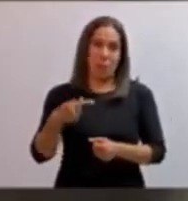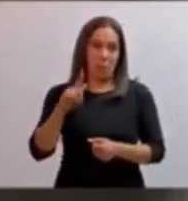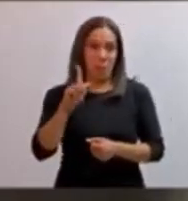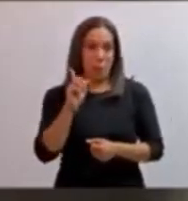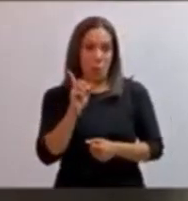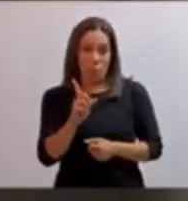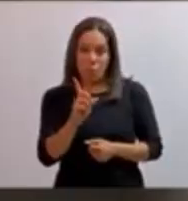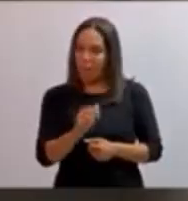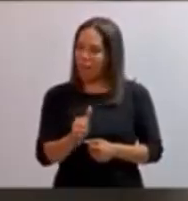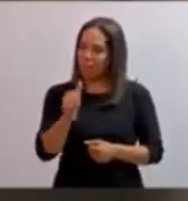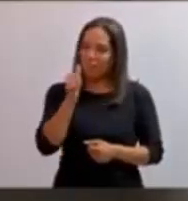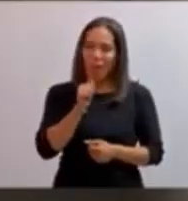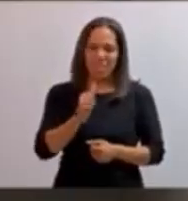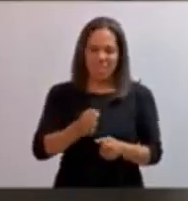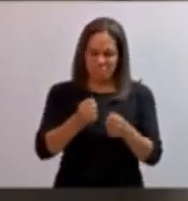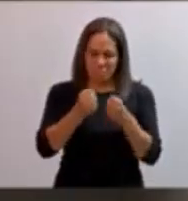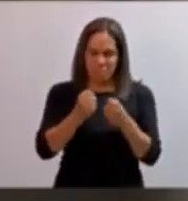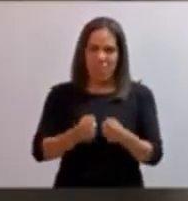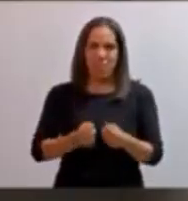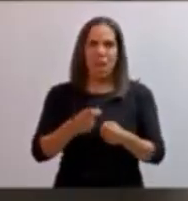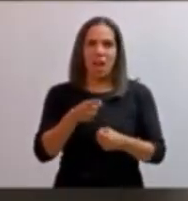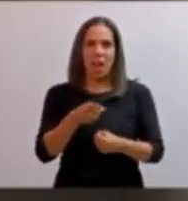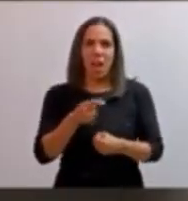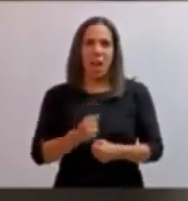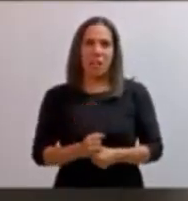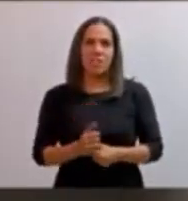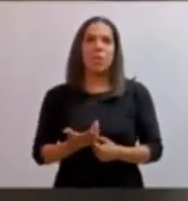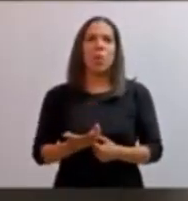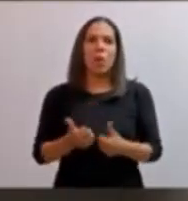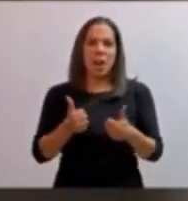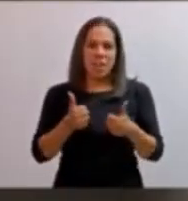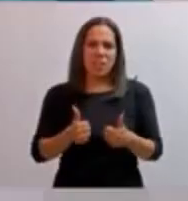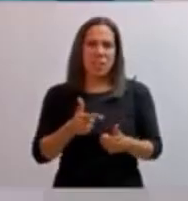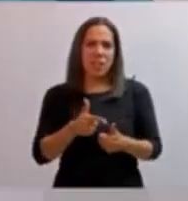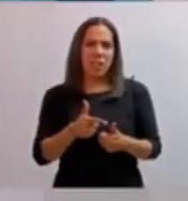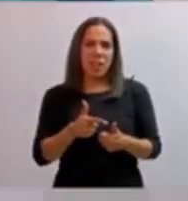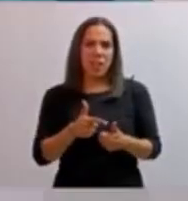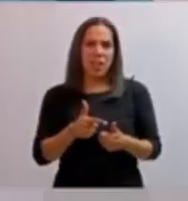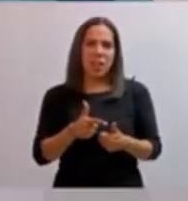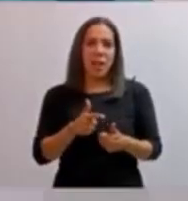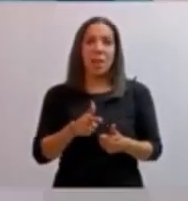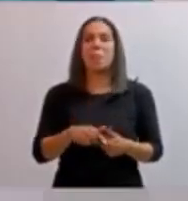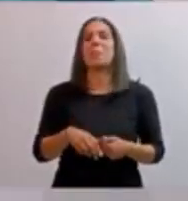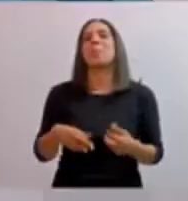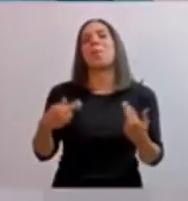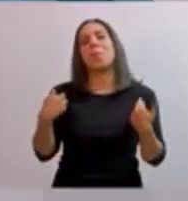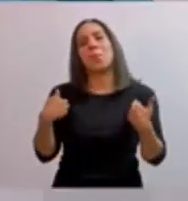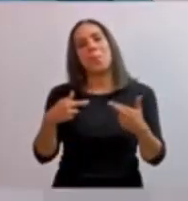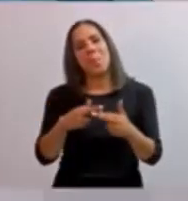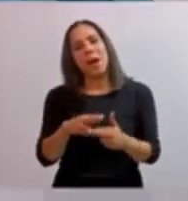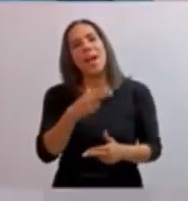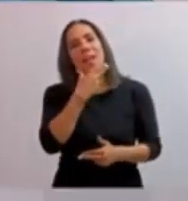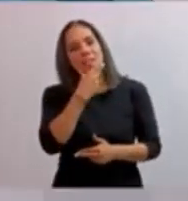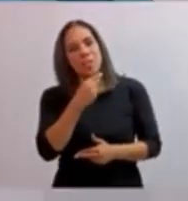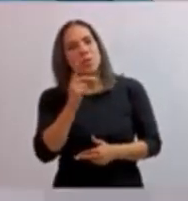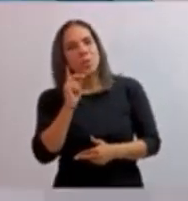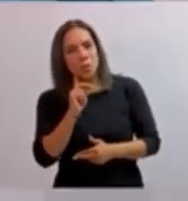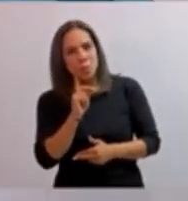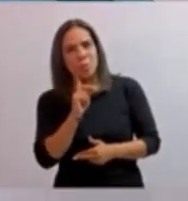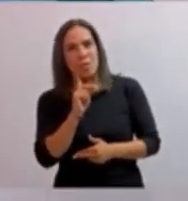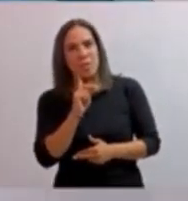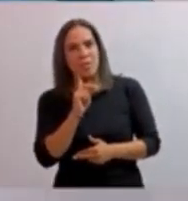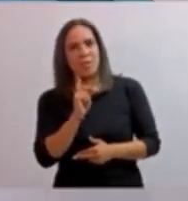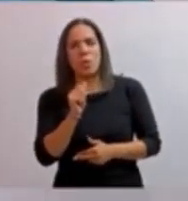el trabajo cotidiano. Y este elemento permanente es que los maestros en su hacer